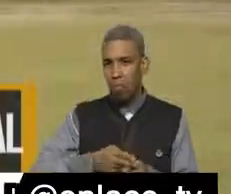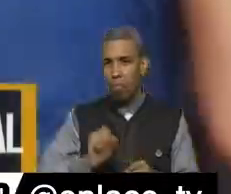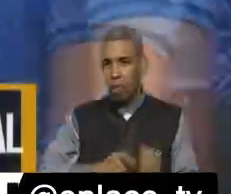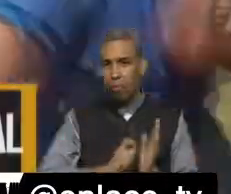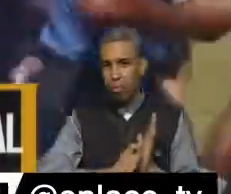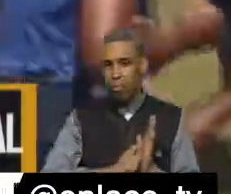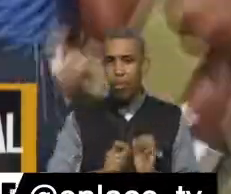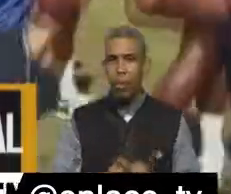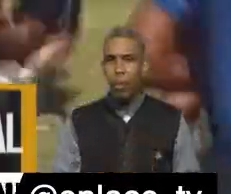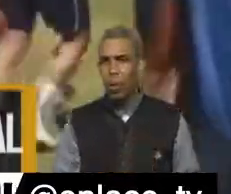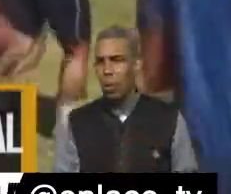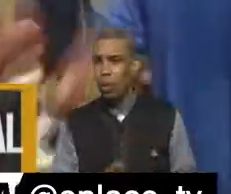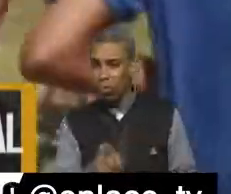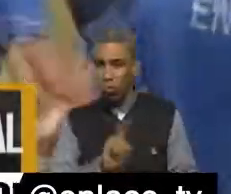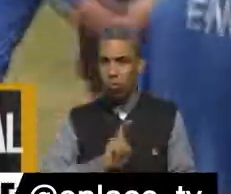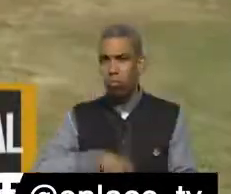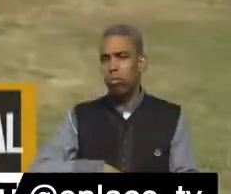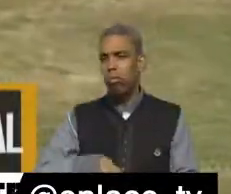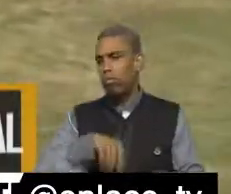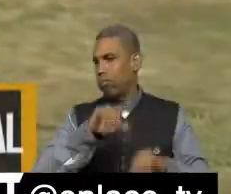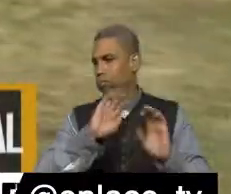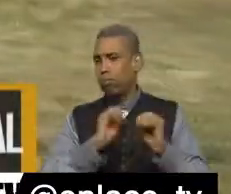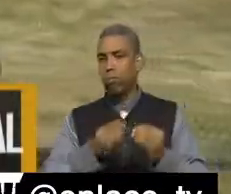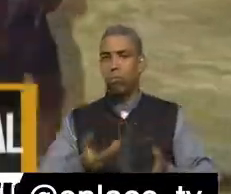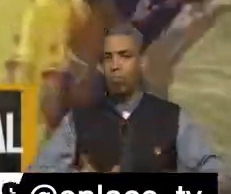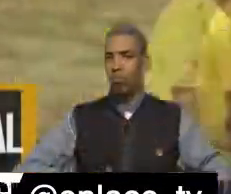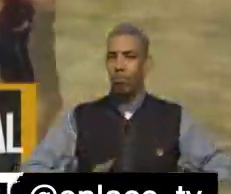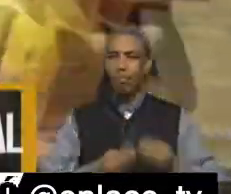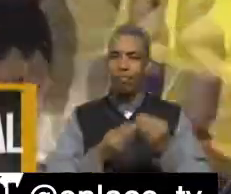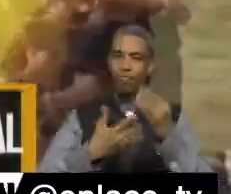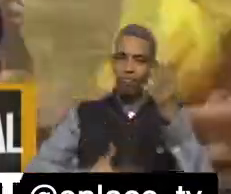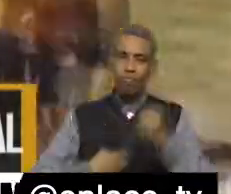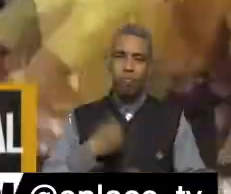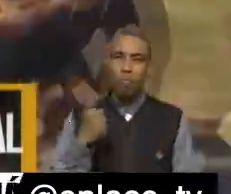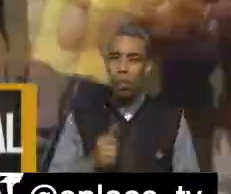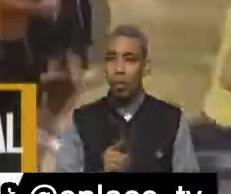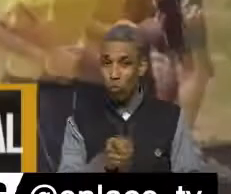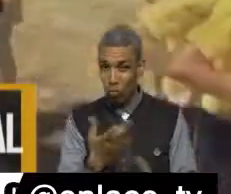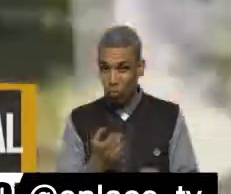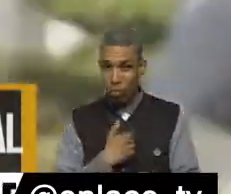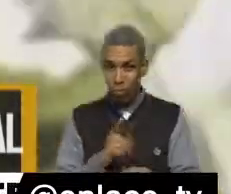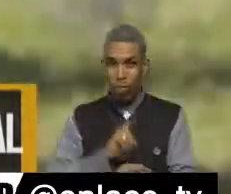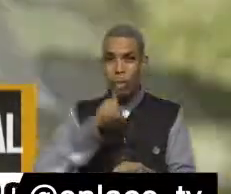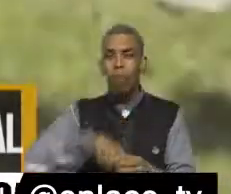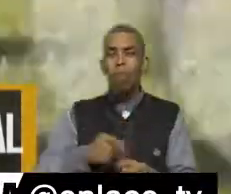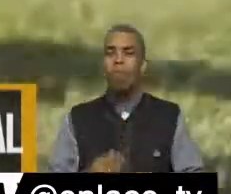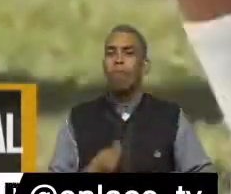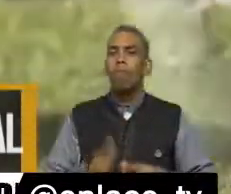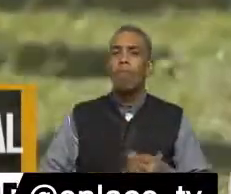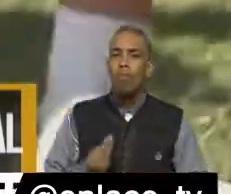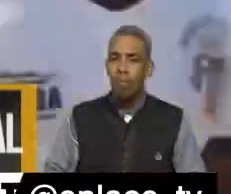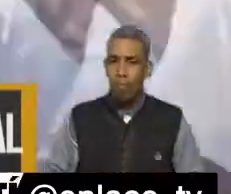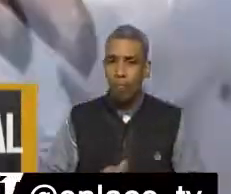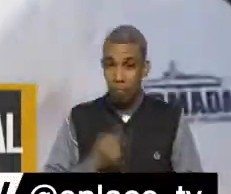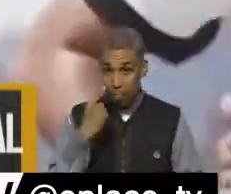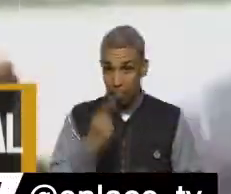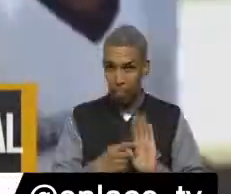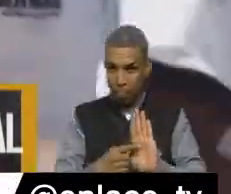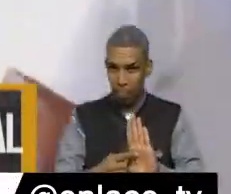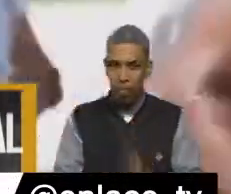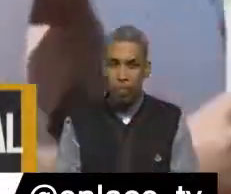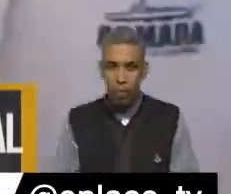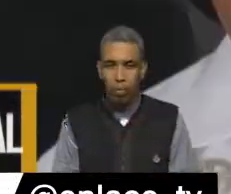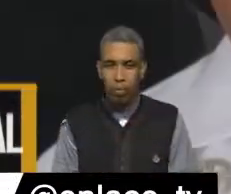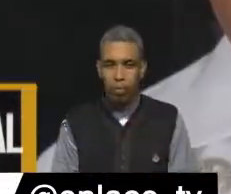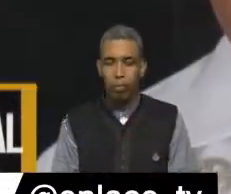de oportunidades que ofrece la Armada Nacional. El oficial además explica cuáles son los requisitos que tienen que cumplir los jóvenes que deseen unirse a la Armada